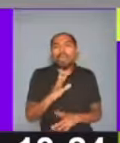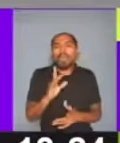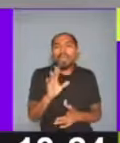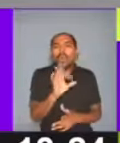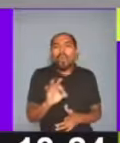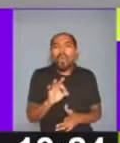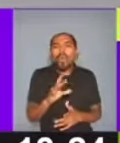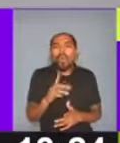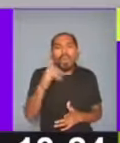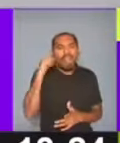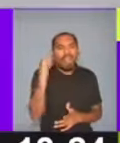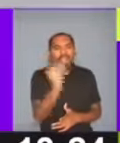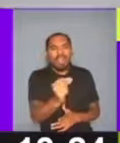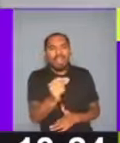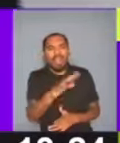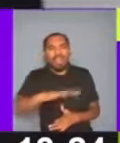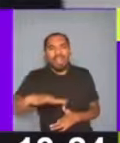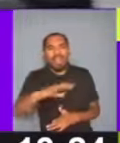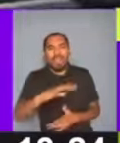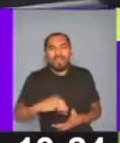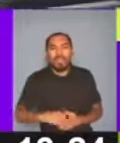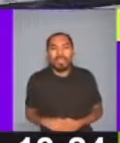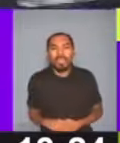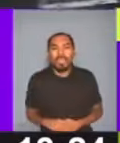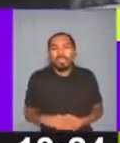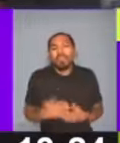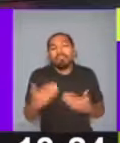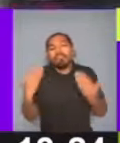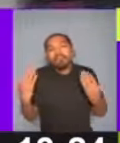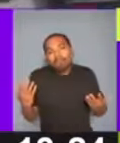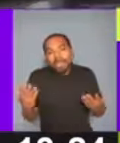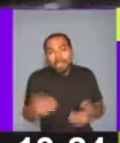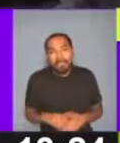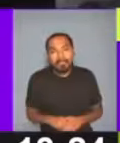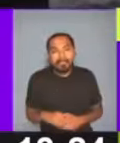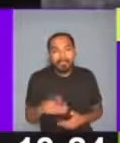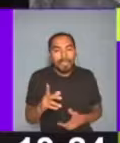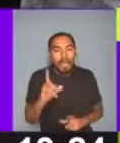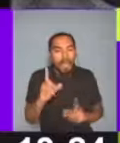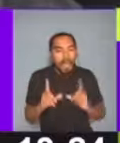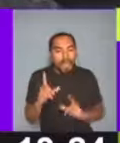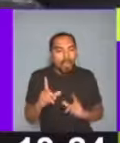tener un transporte. Por lo general se habla de pagar